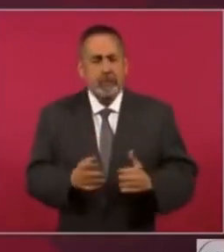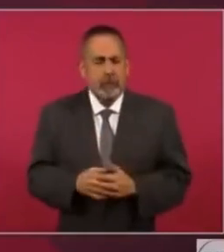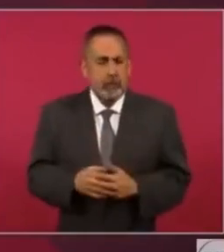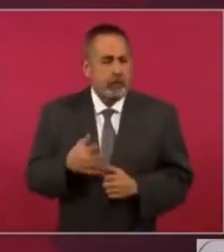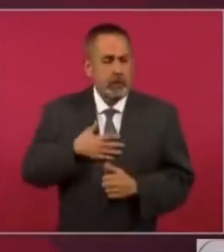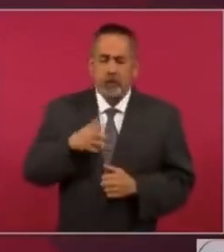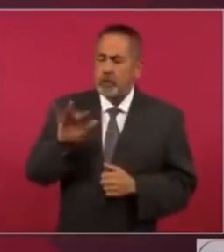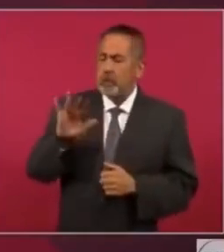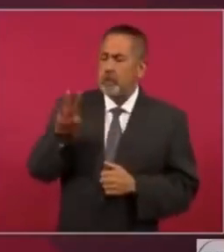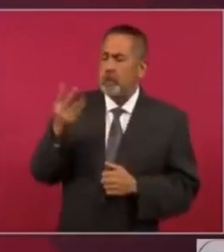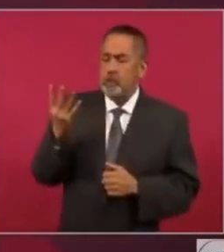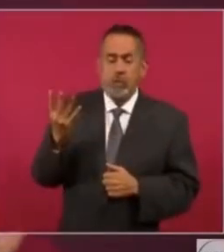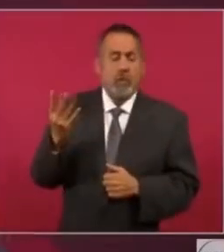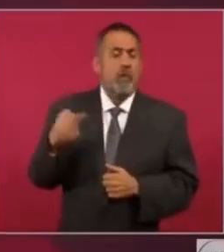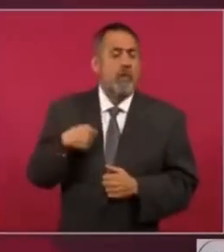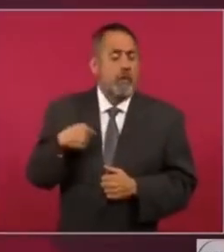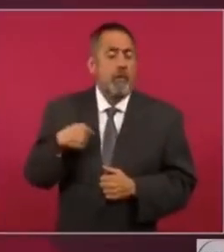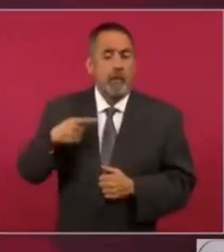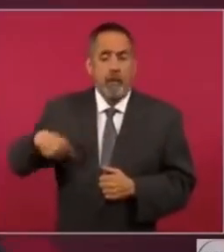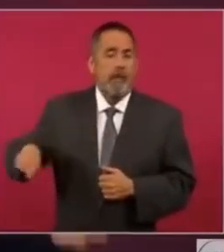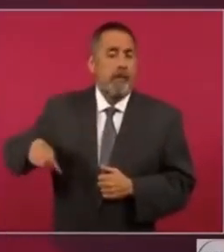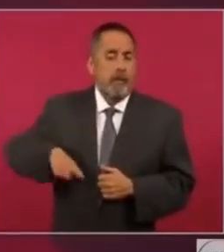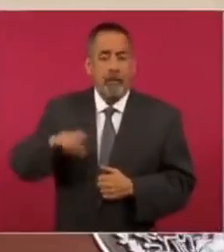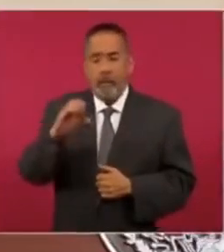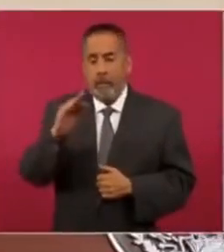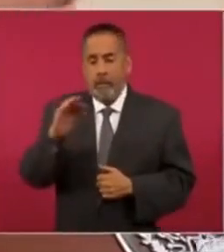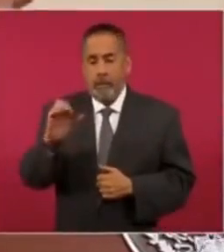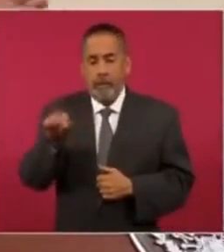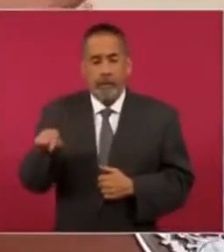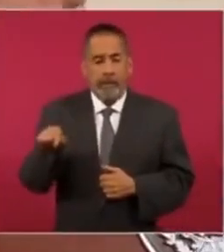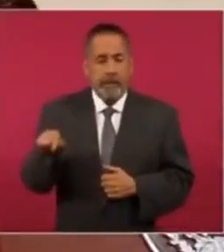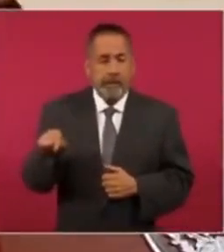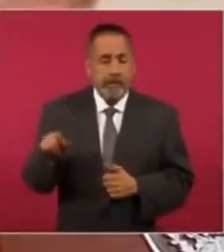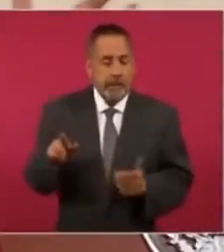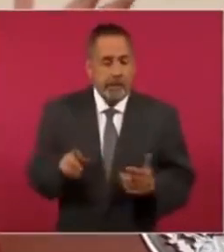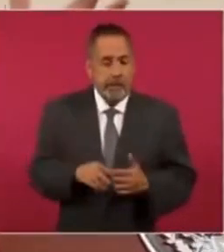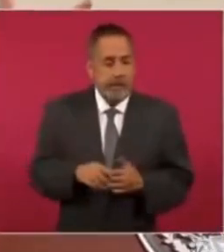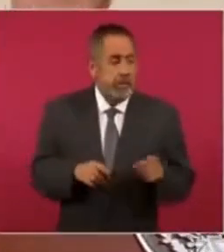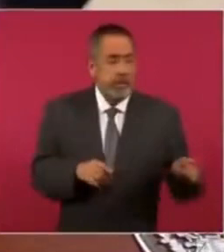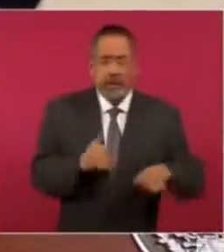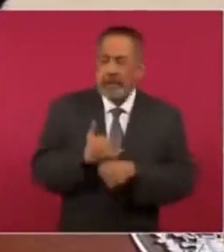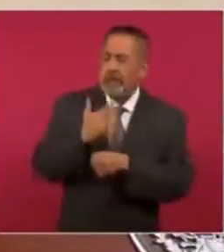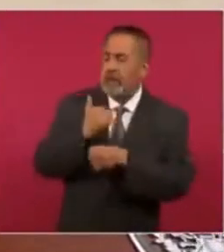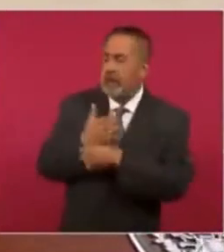Entonces, pero con todos los obstáculos,